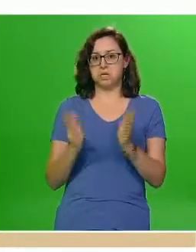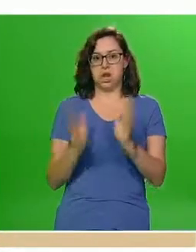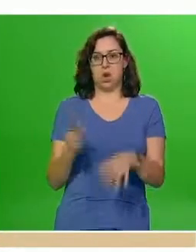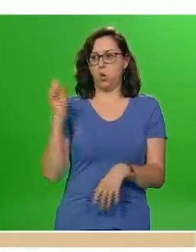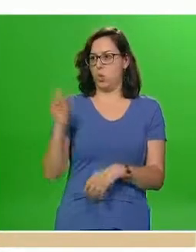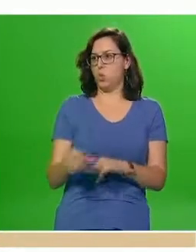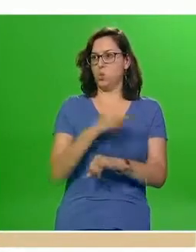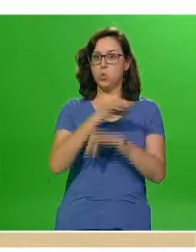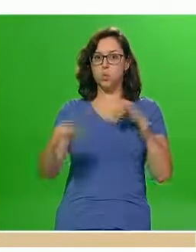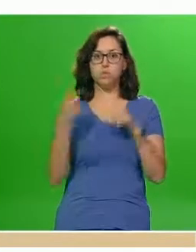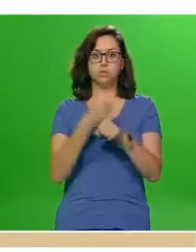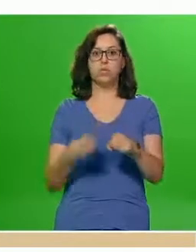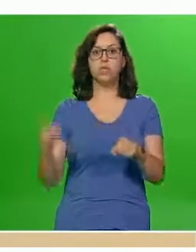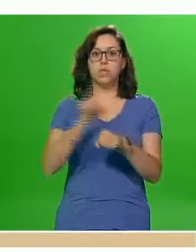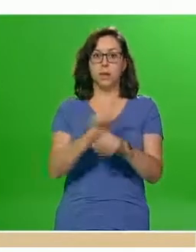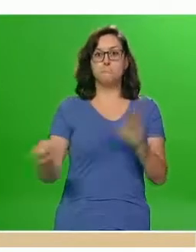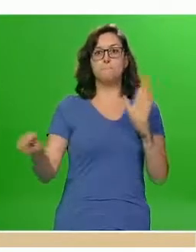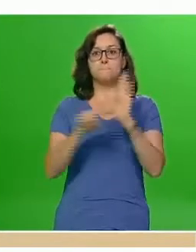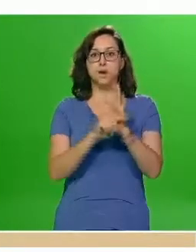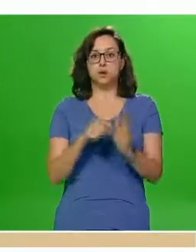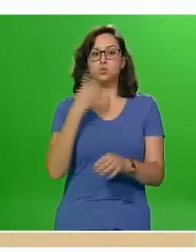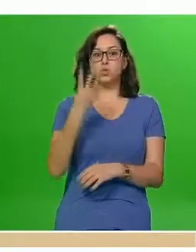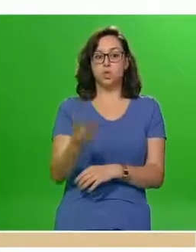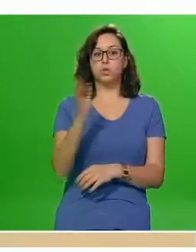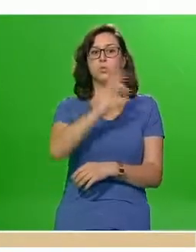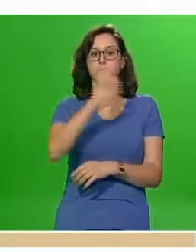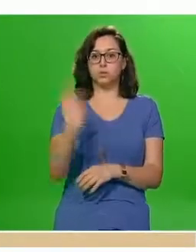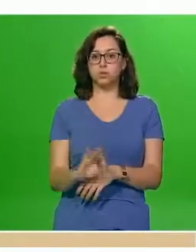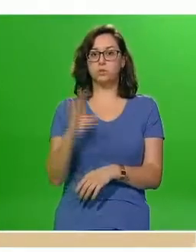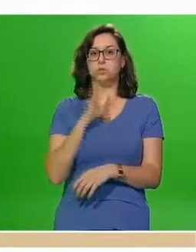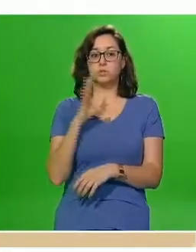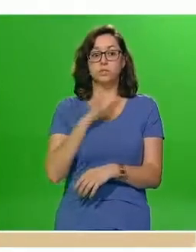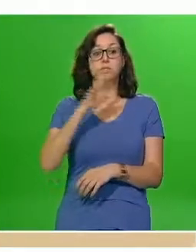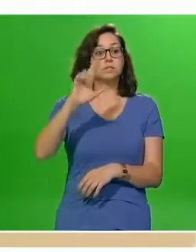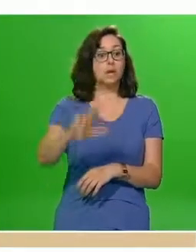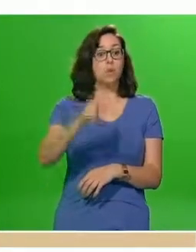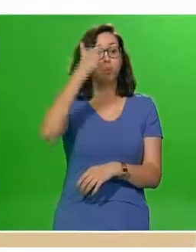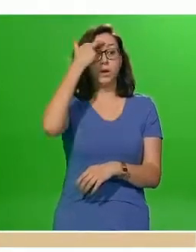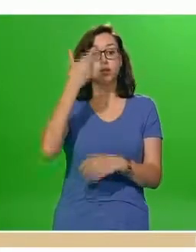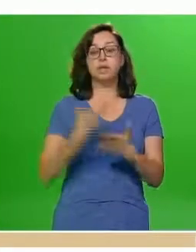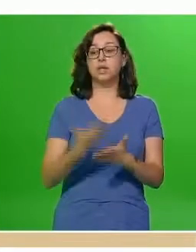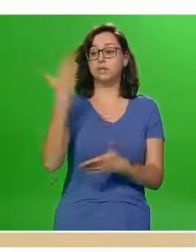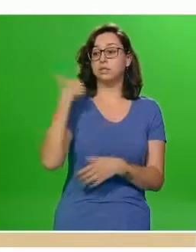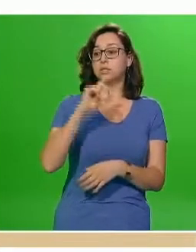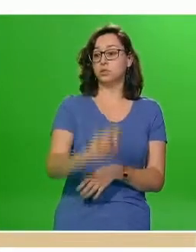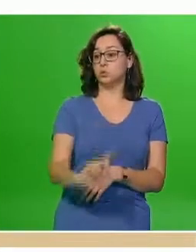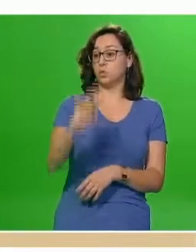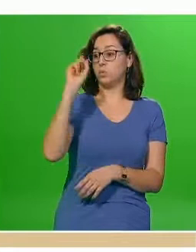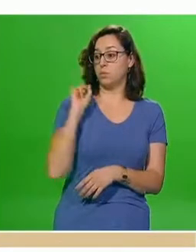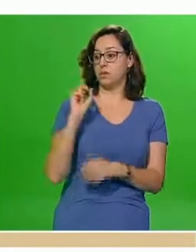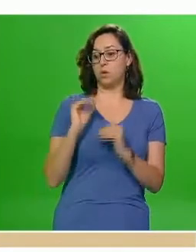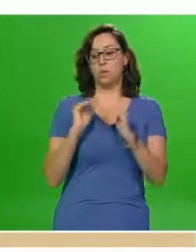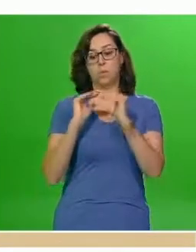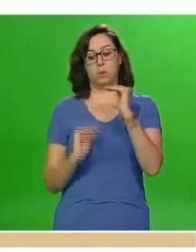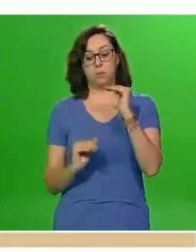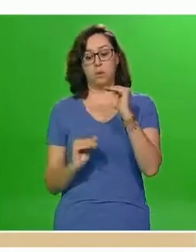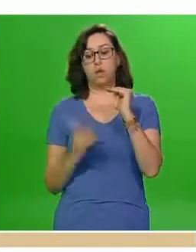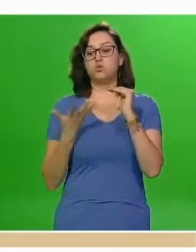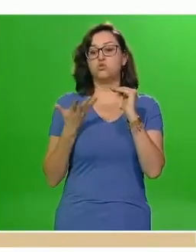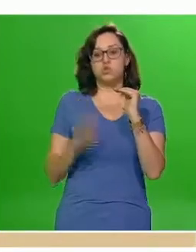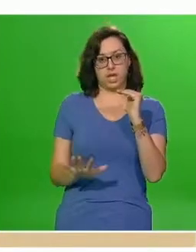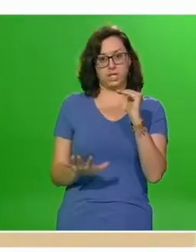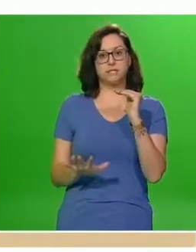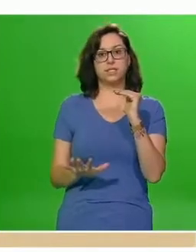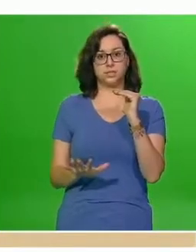de menos 4%. Recuerden que cuando abrimos la semana el domingo pasado, abrimos con un descenso de menos